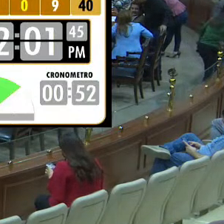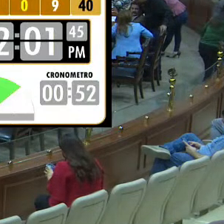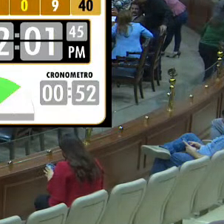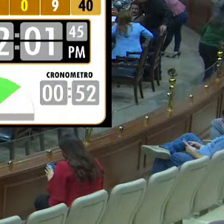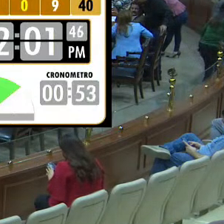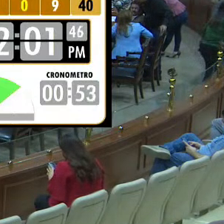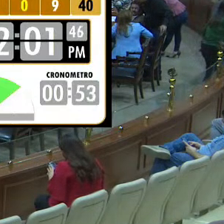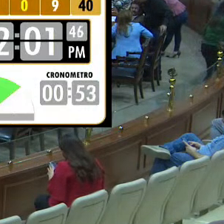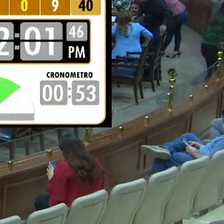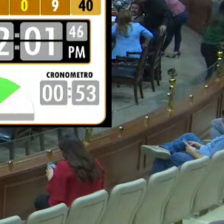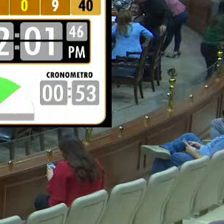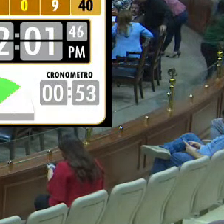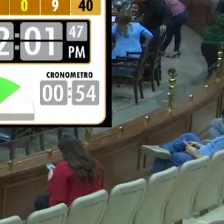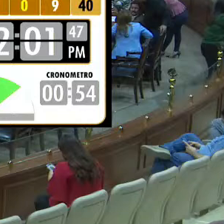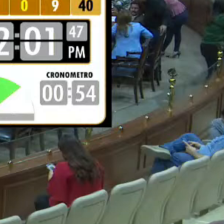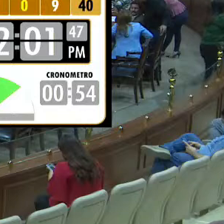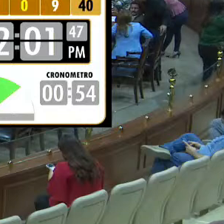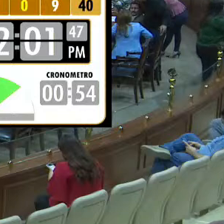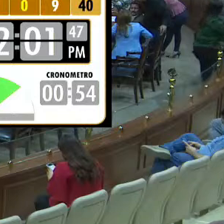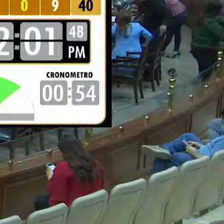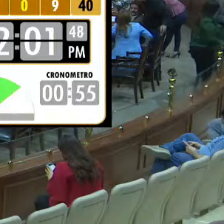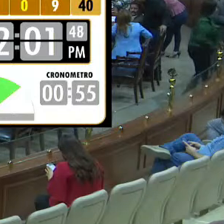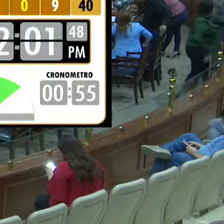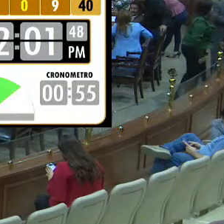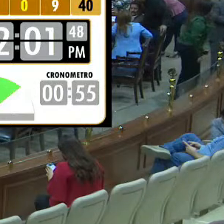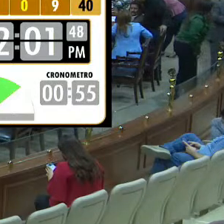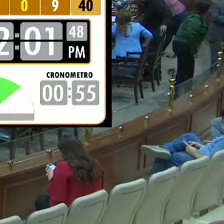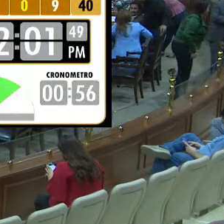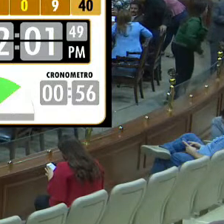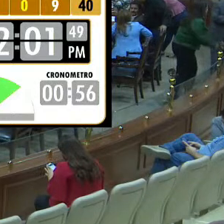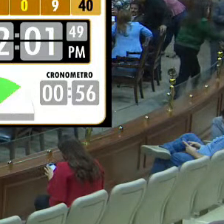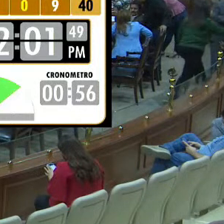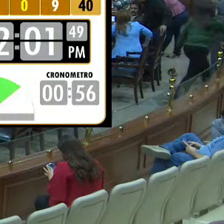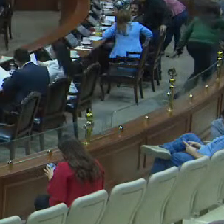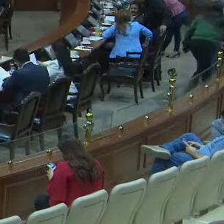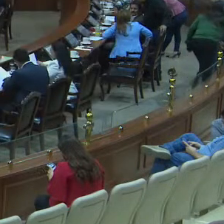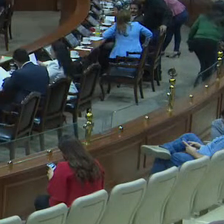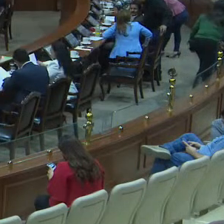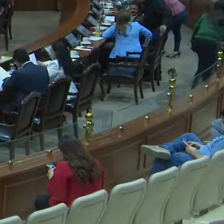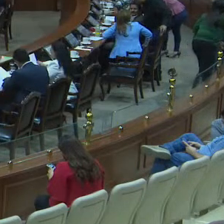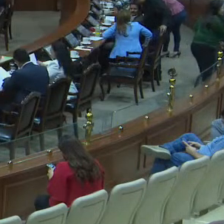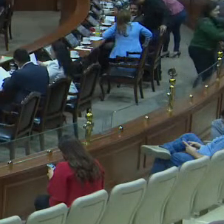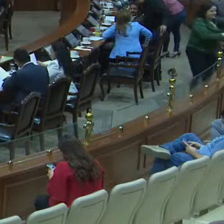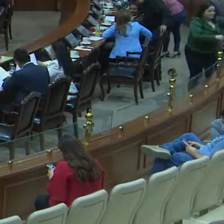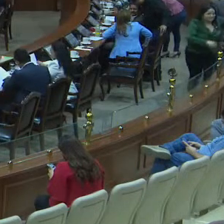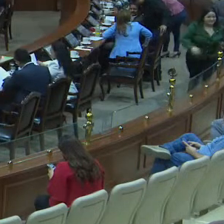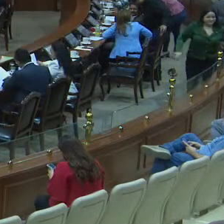La secretaría informará el resultado de la votación. Adelante, diputada secretaria.